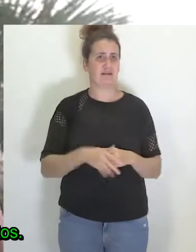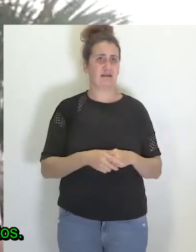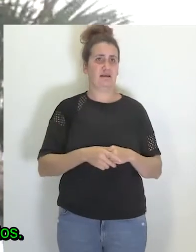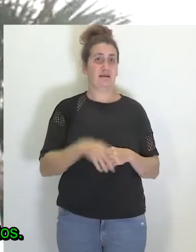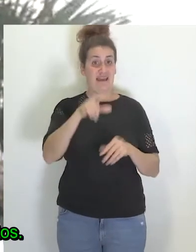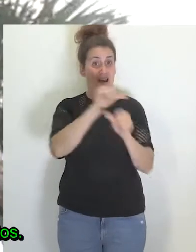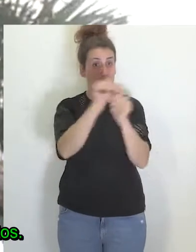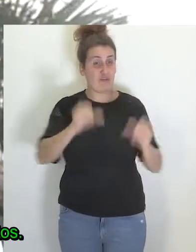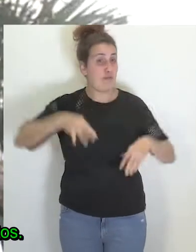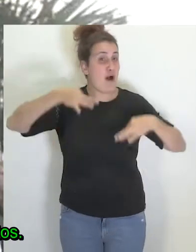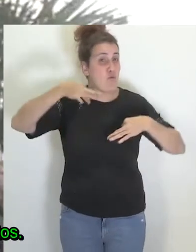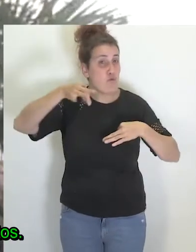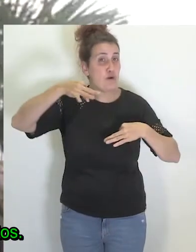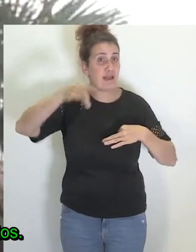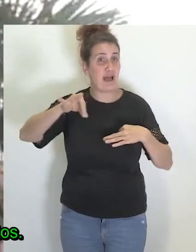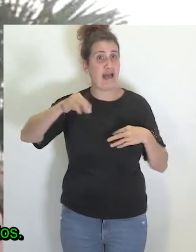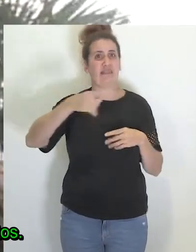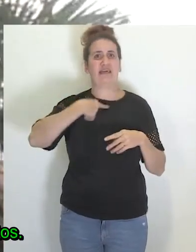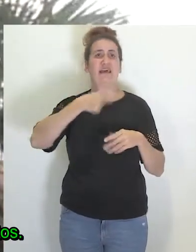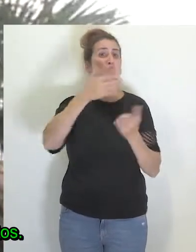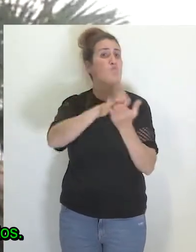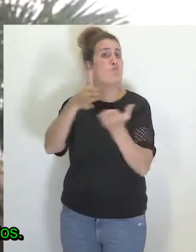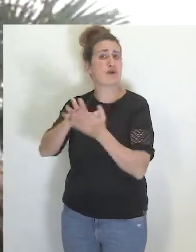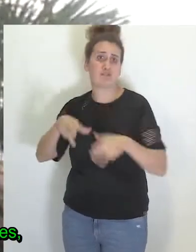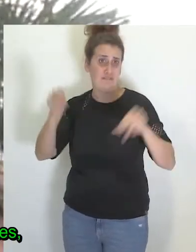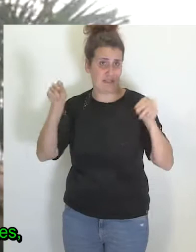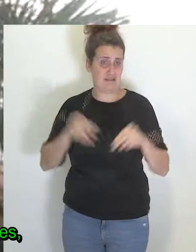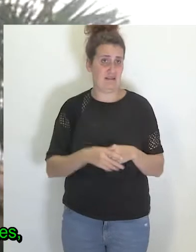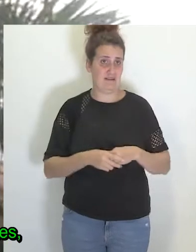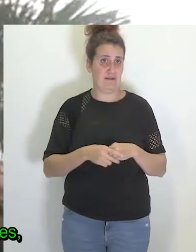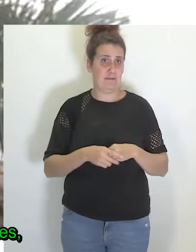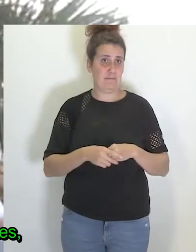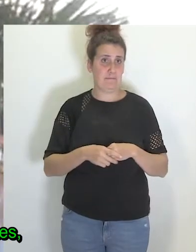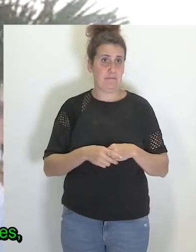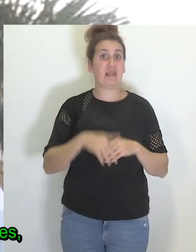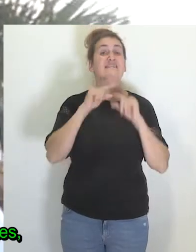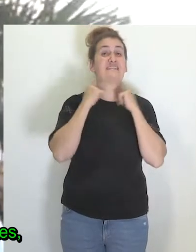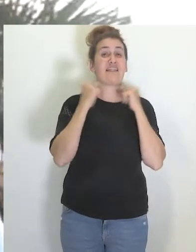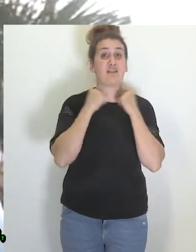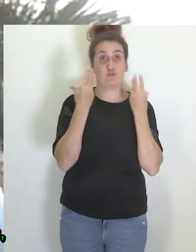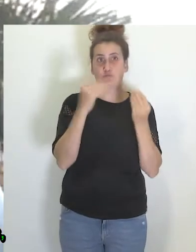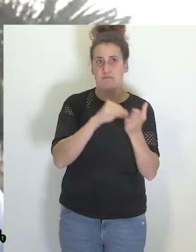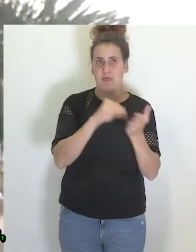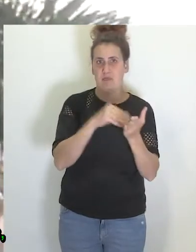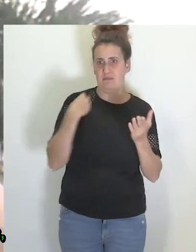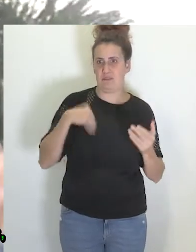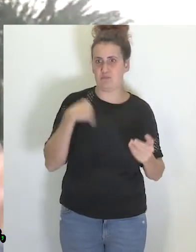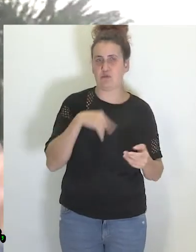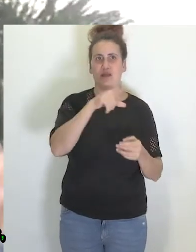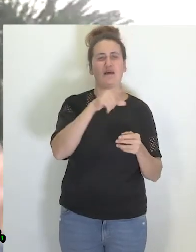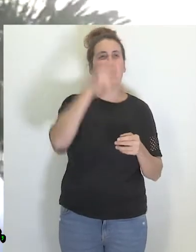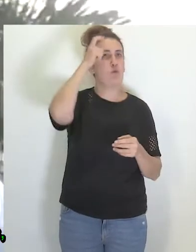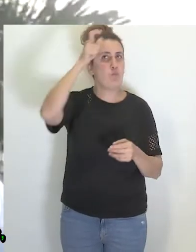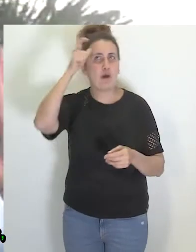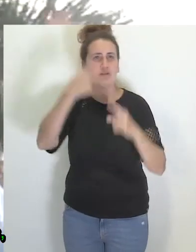era la única manera de que no hubieran más muertos. Muchas veces esos sacerdotes en